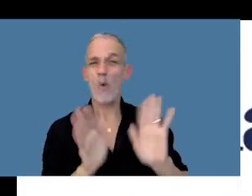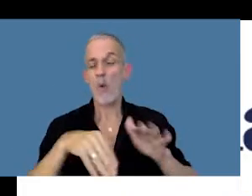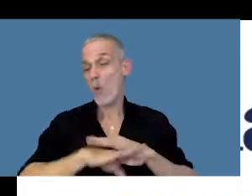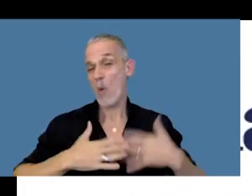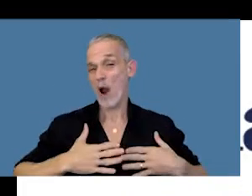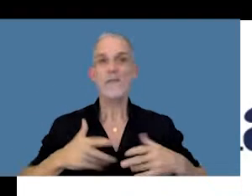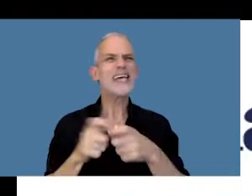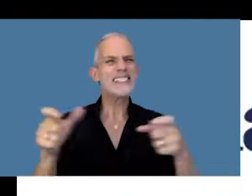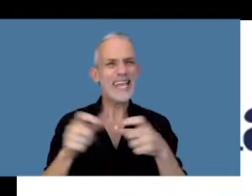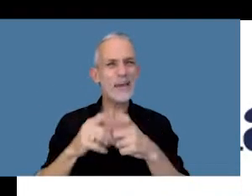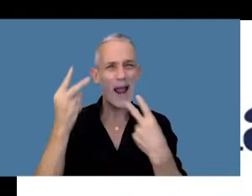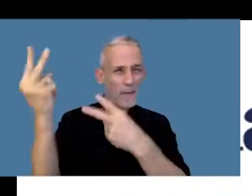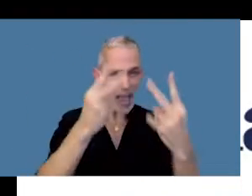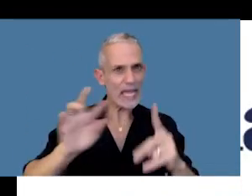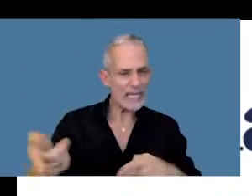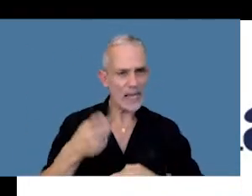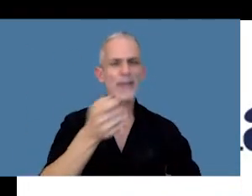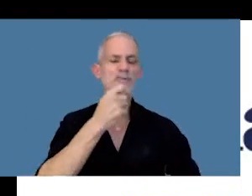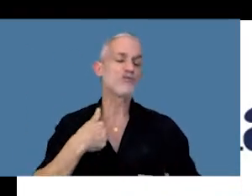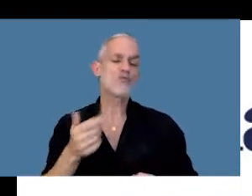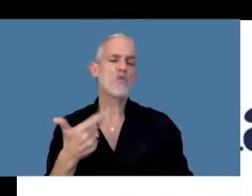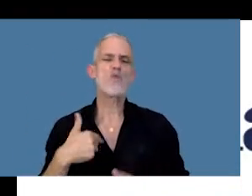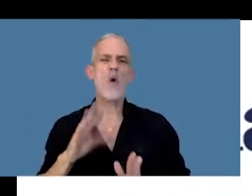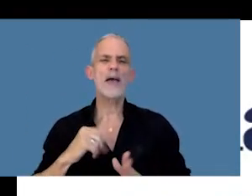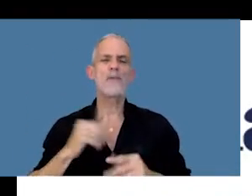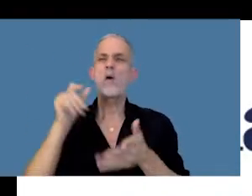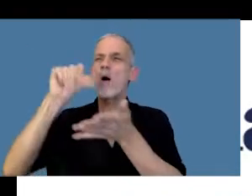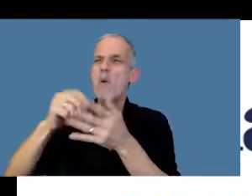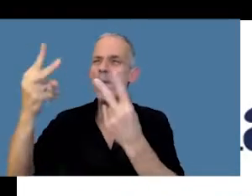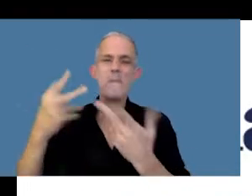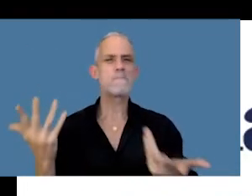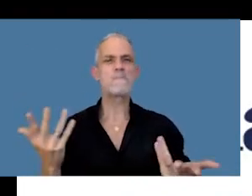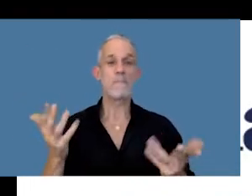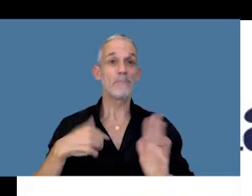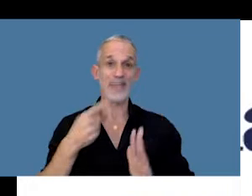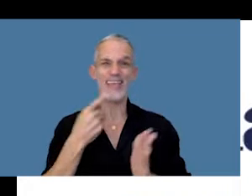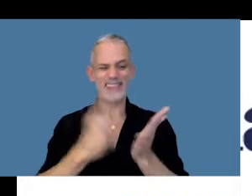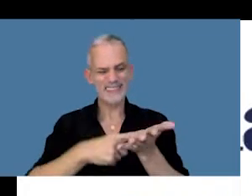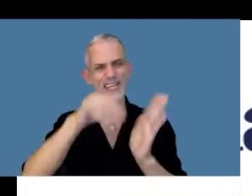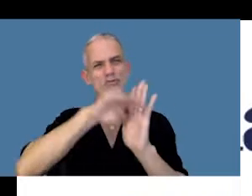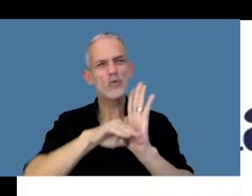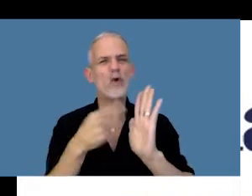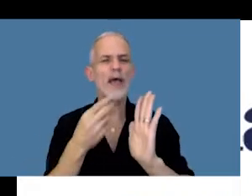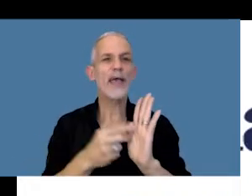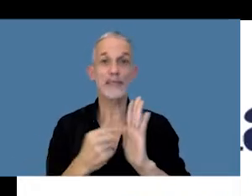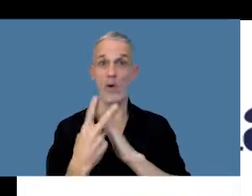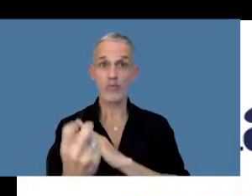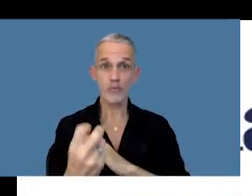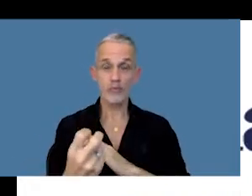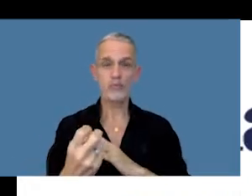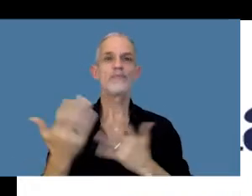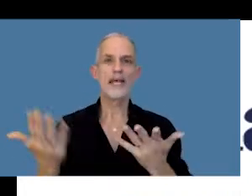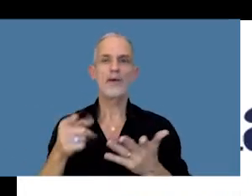cheques de viajero, cuando yo no tengo un destino específico, lo que me dice la resolución es que la percepción